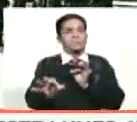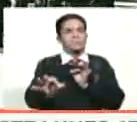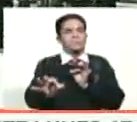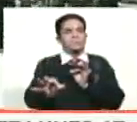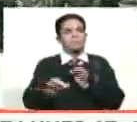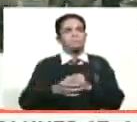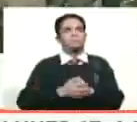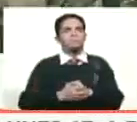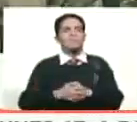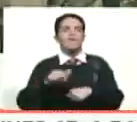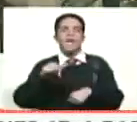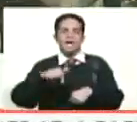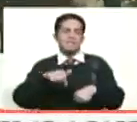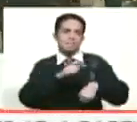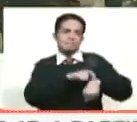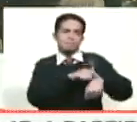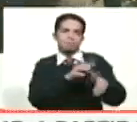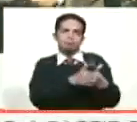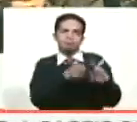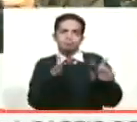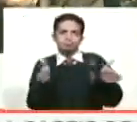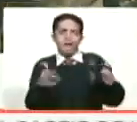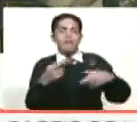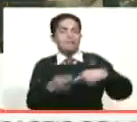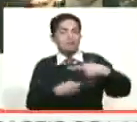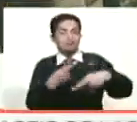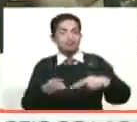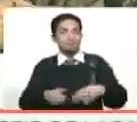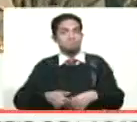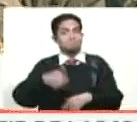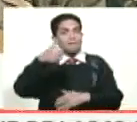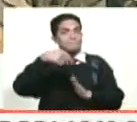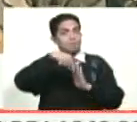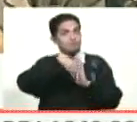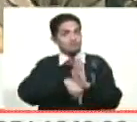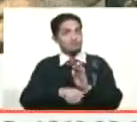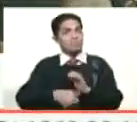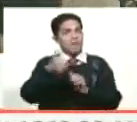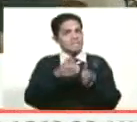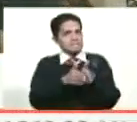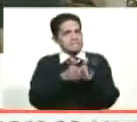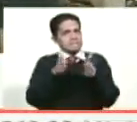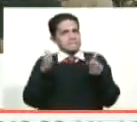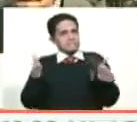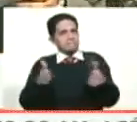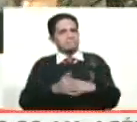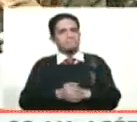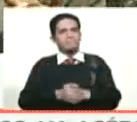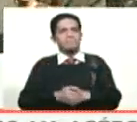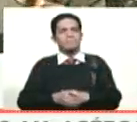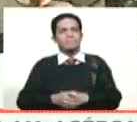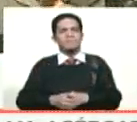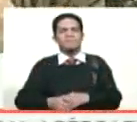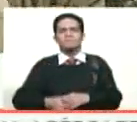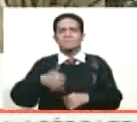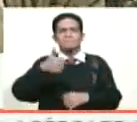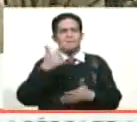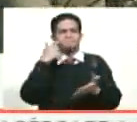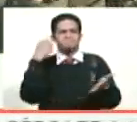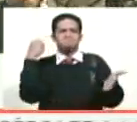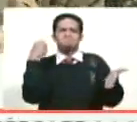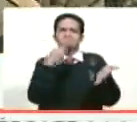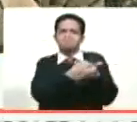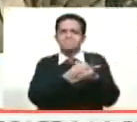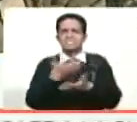Este es el periodo revolucionario más extenso, más profundo, de mayor impacto histórico, de